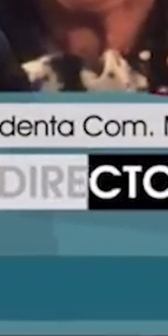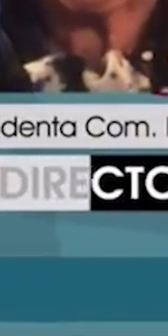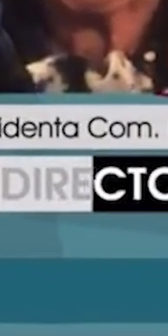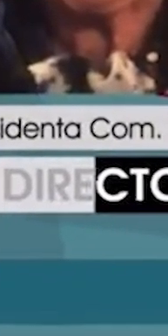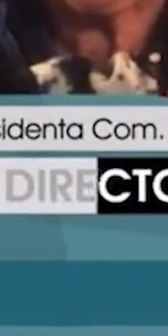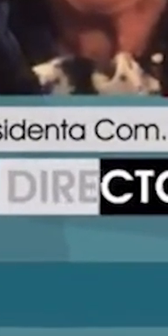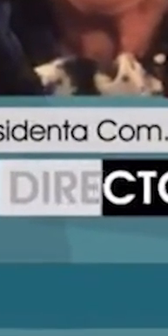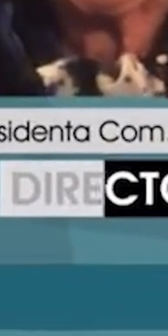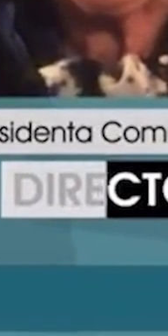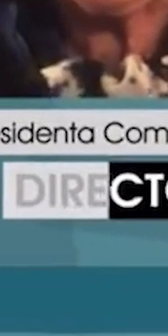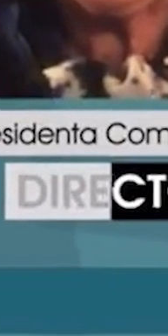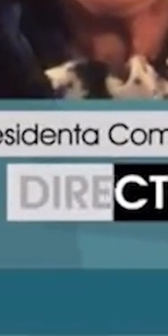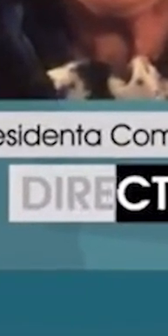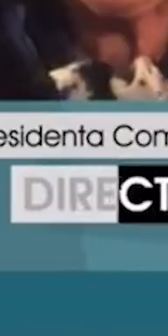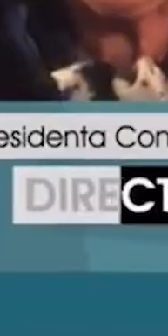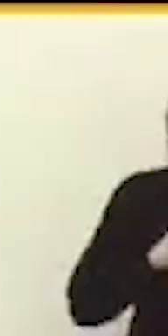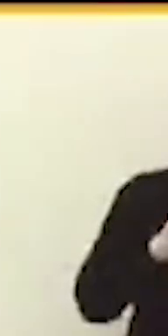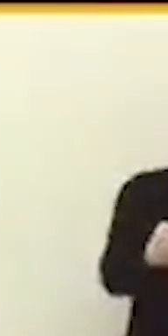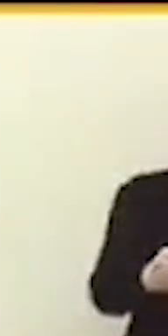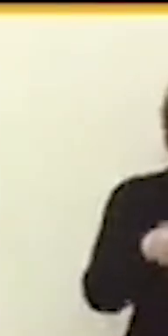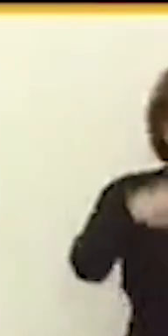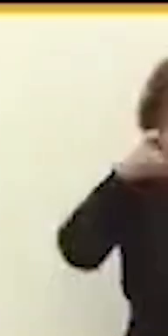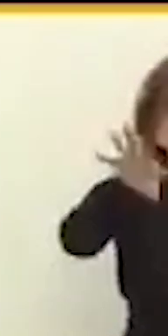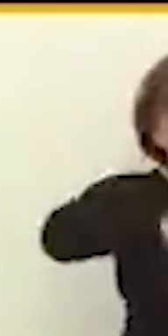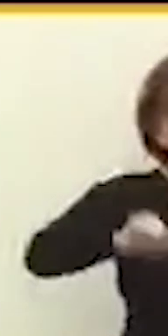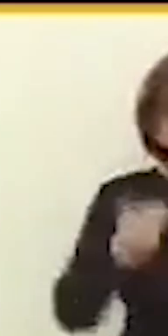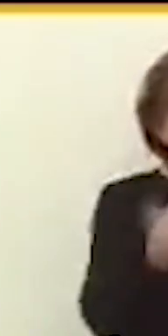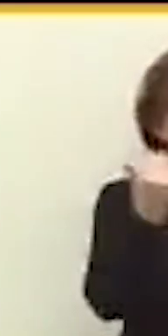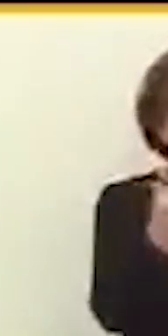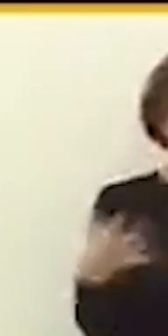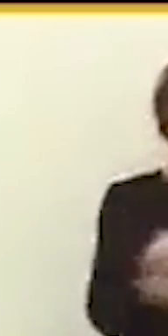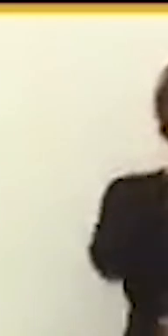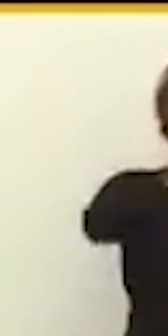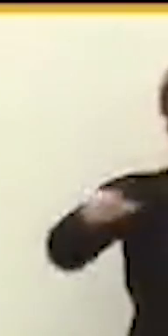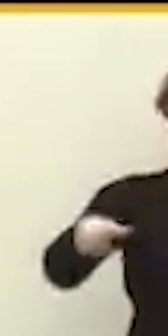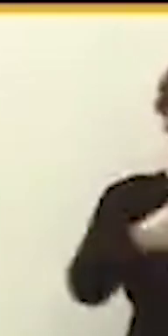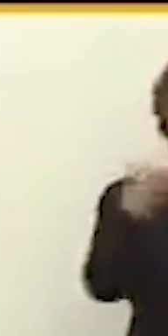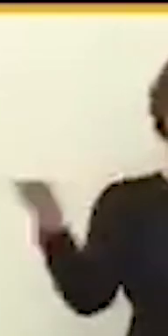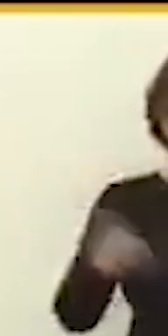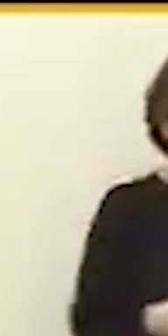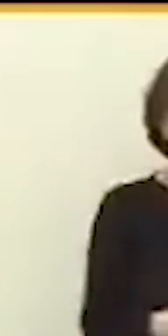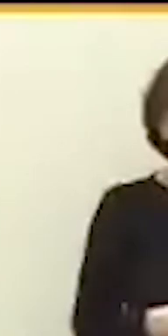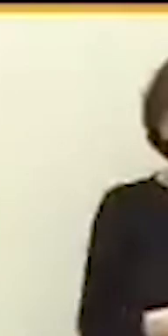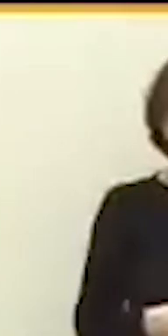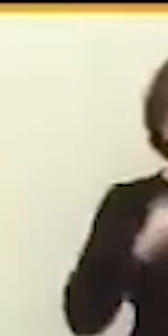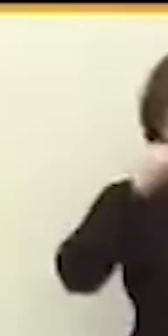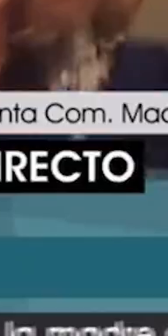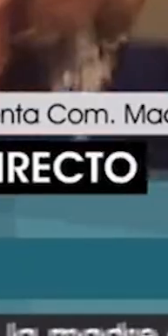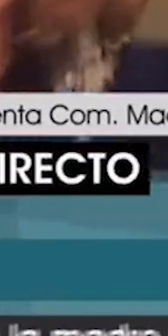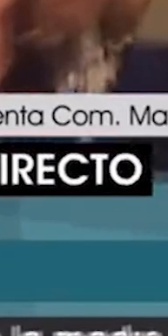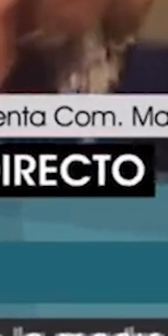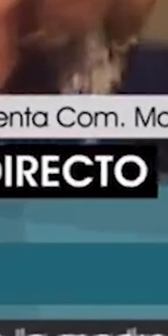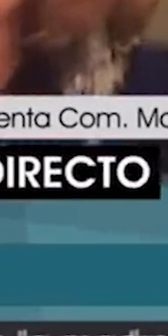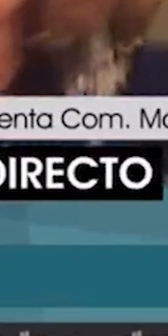el pluralismo político, que este miércoles fue totalmente aniquilado. Os dejamos con las palabras de Esperanza Aguirre, pero